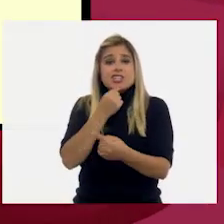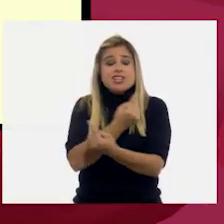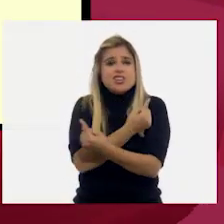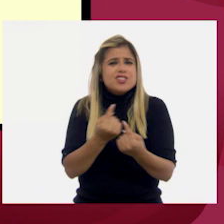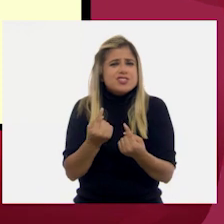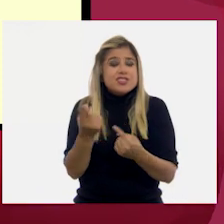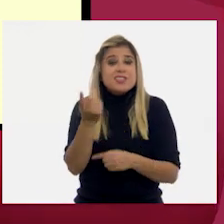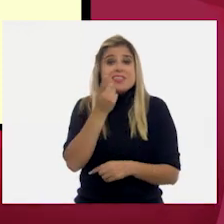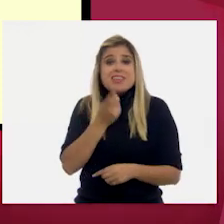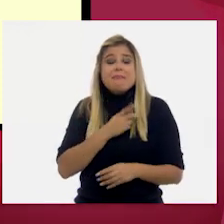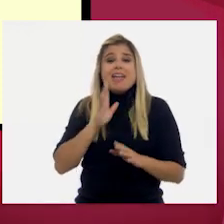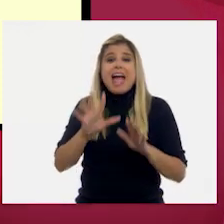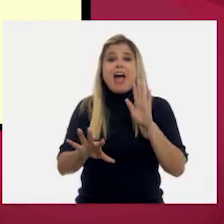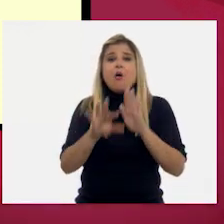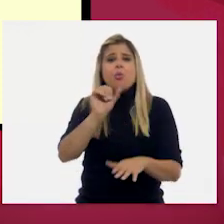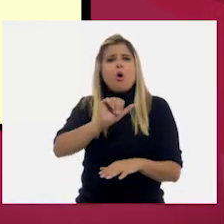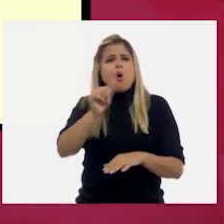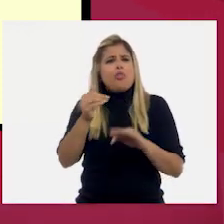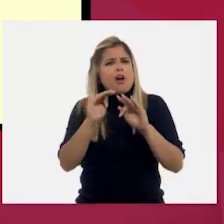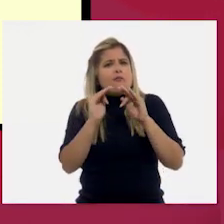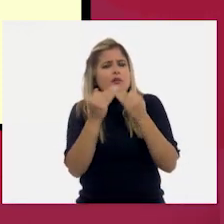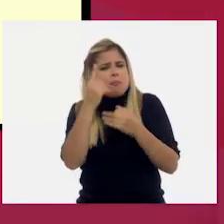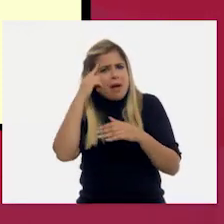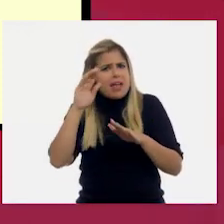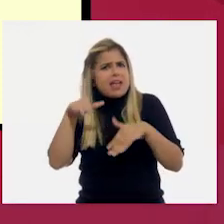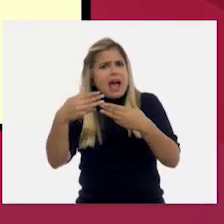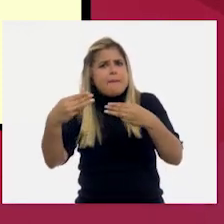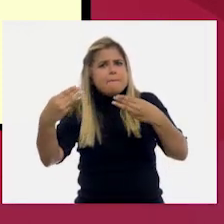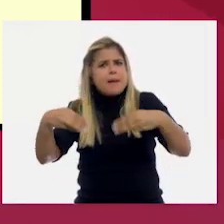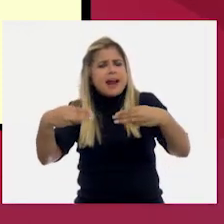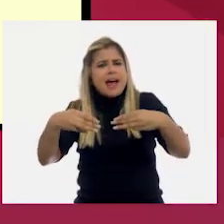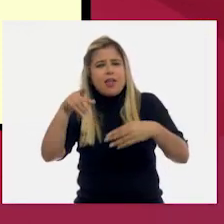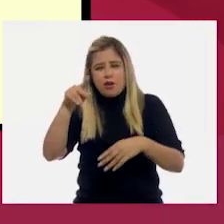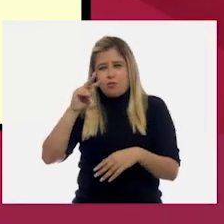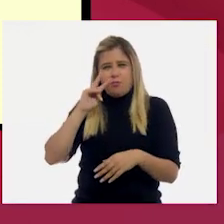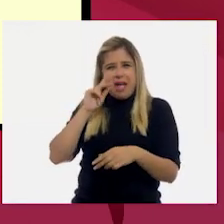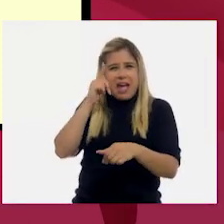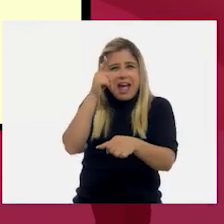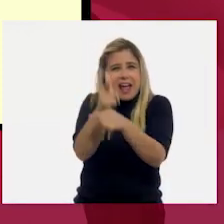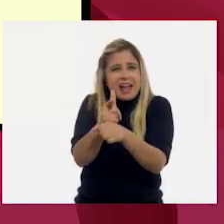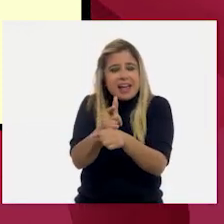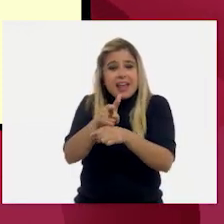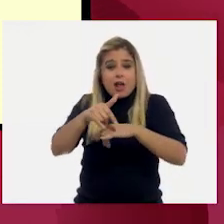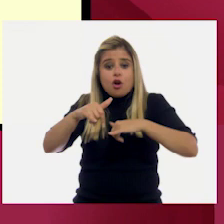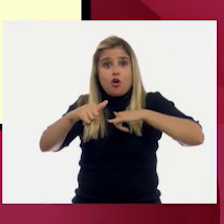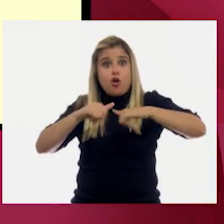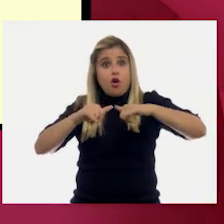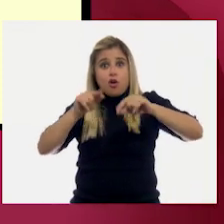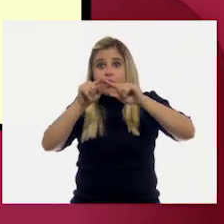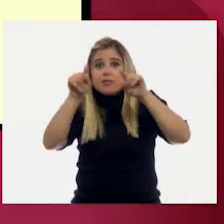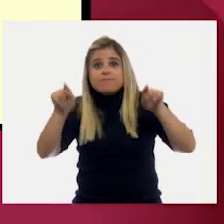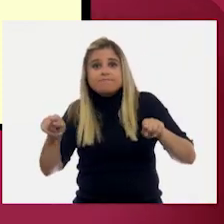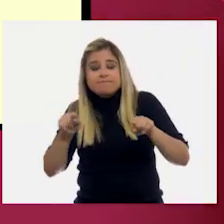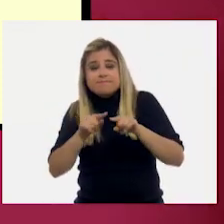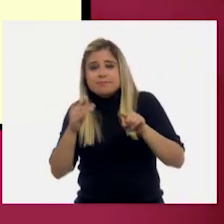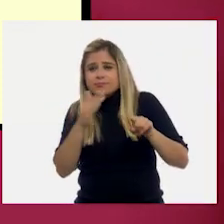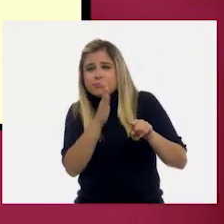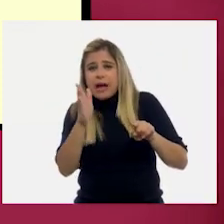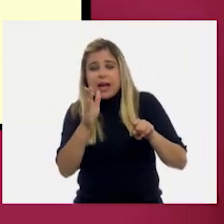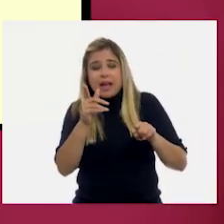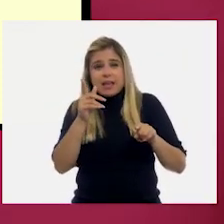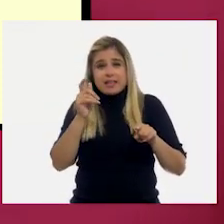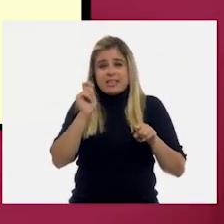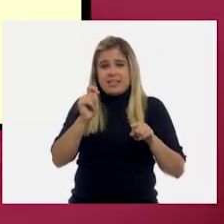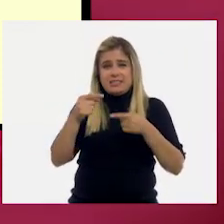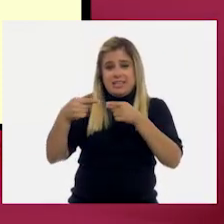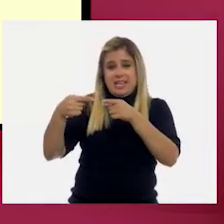niños? Que encontraron otra forma de llegar al mercado. Que ellos se dieron cuenta a partir del croquis. Que si preguntan